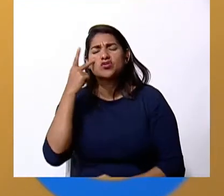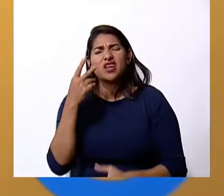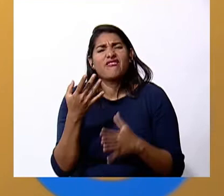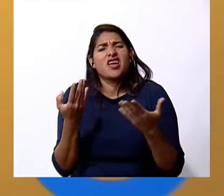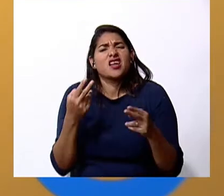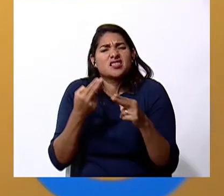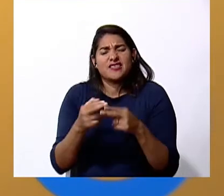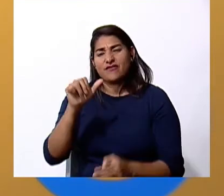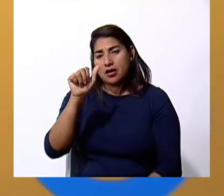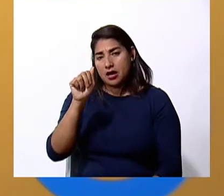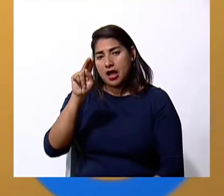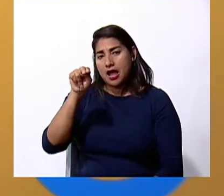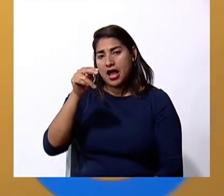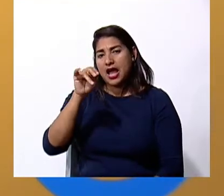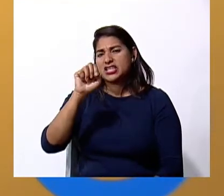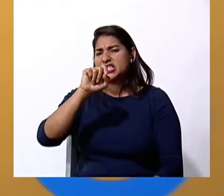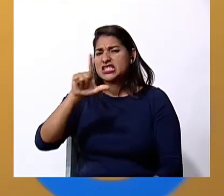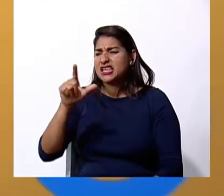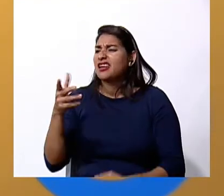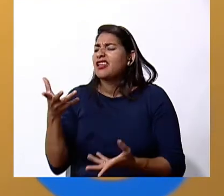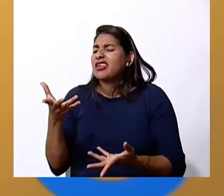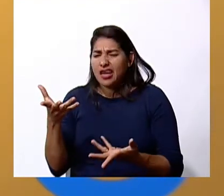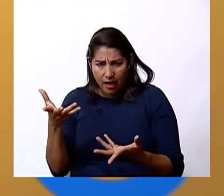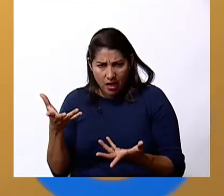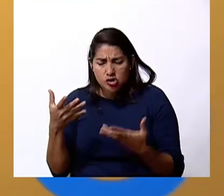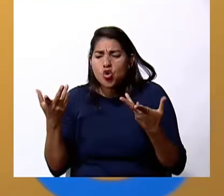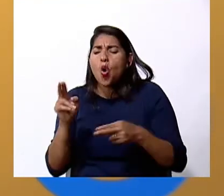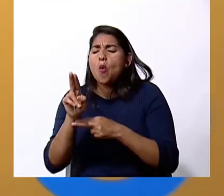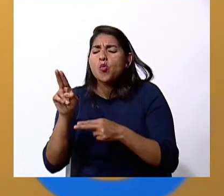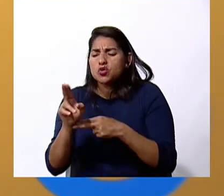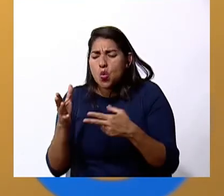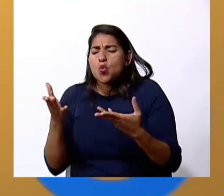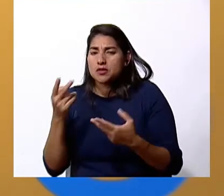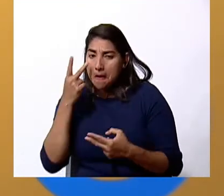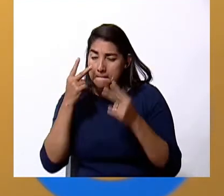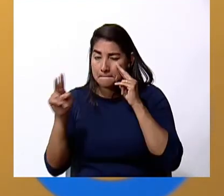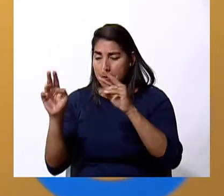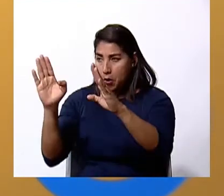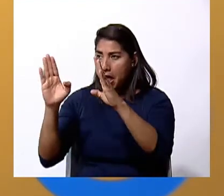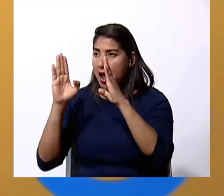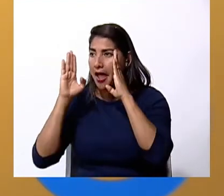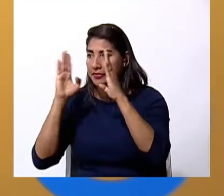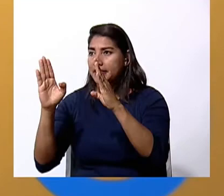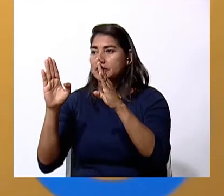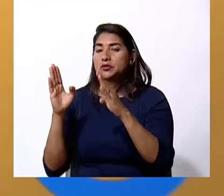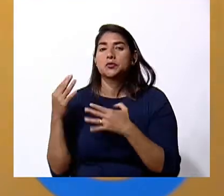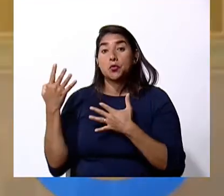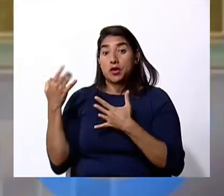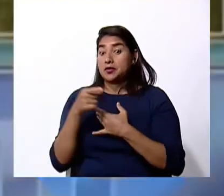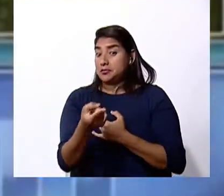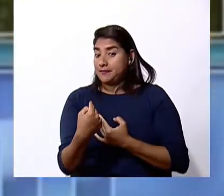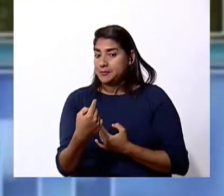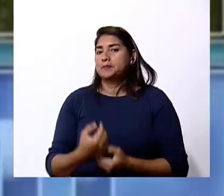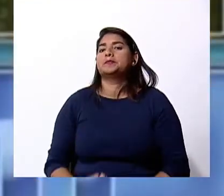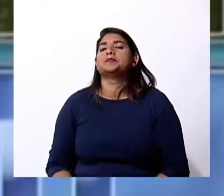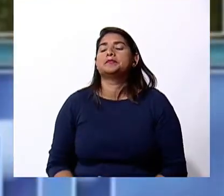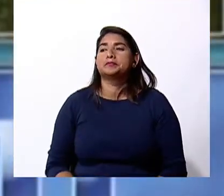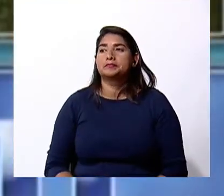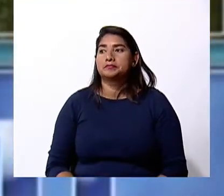muy claro qué es, cómo se extrae y cómo se utiliza. Pónganle atención y aquí los espero.